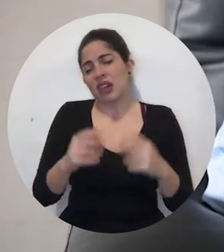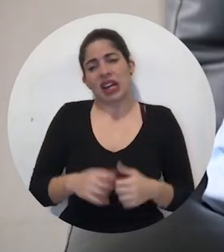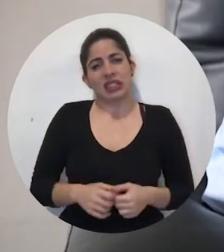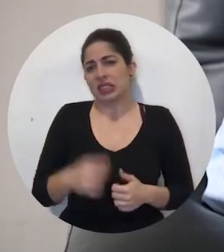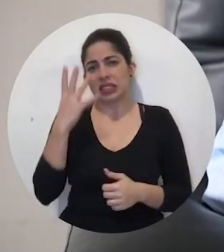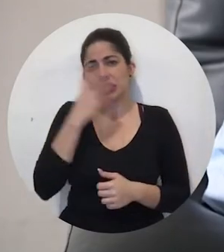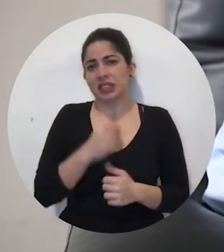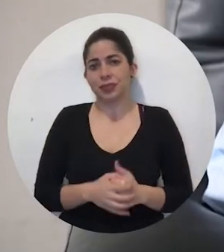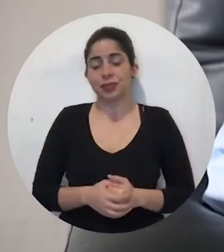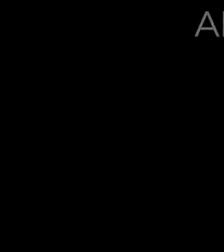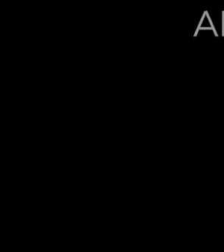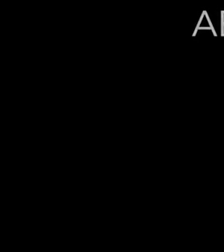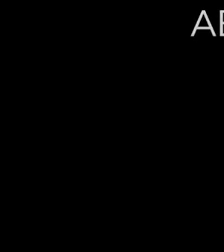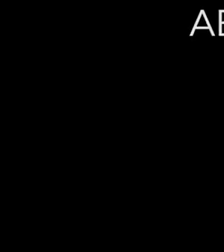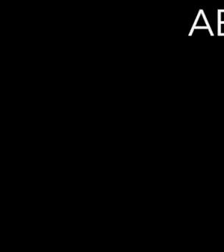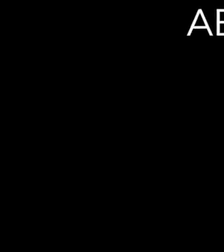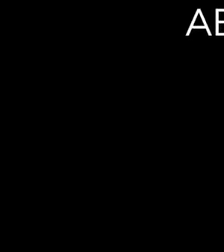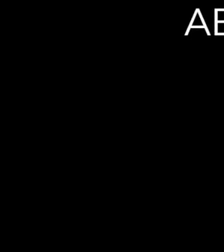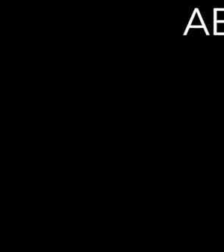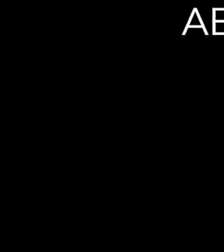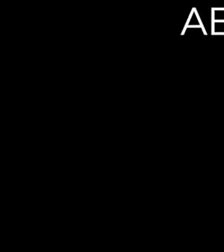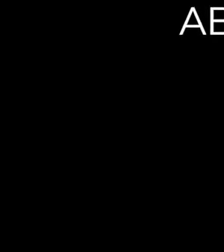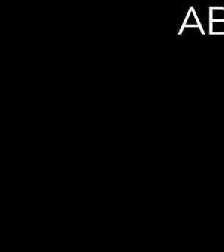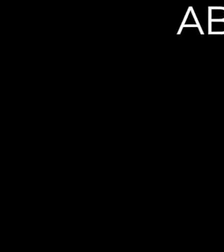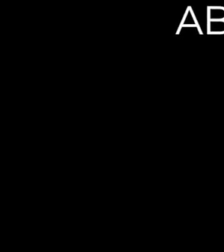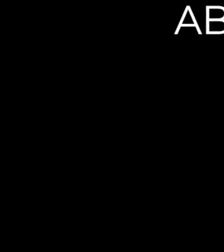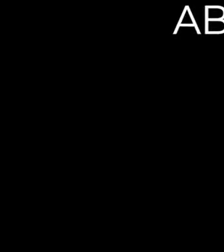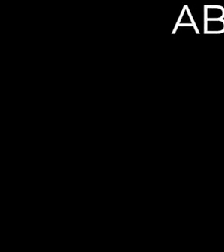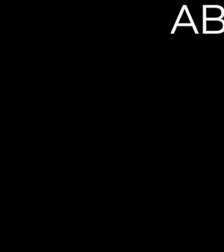amigos en una guerra.